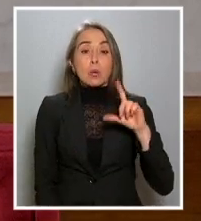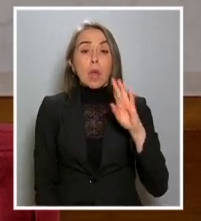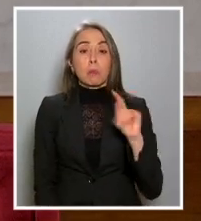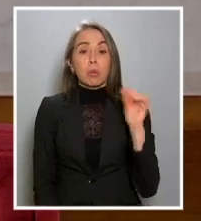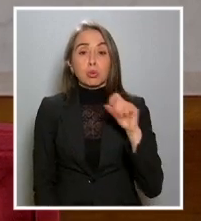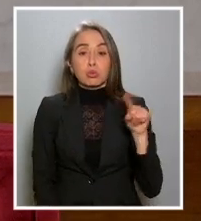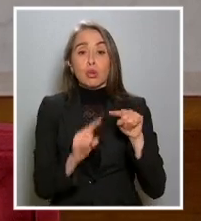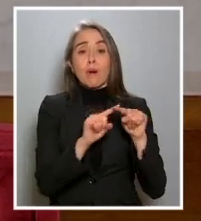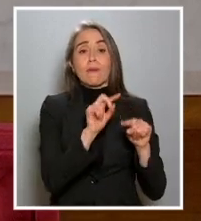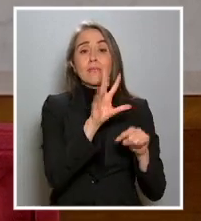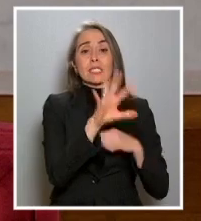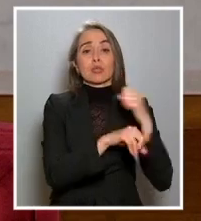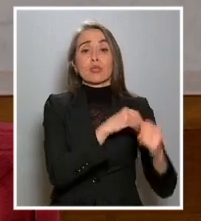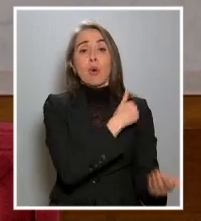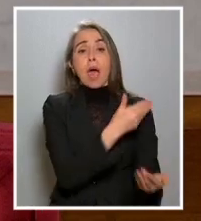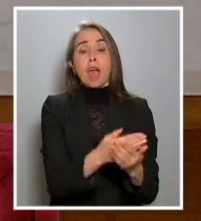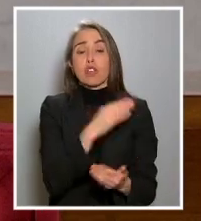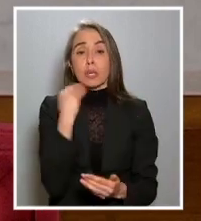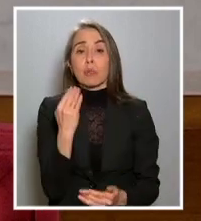muerte.